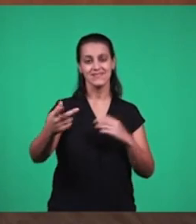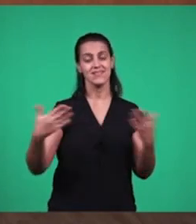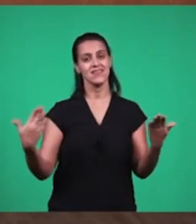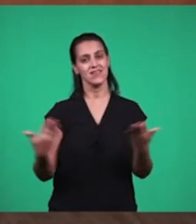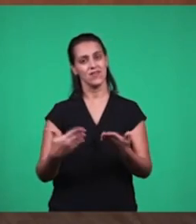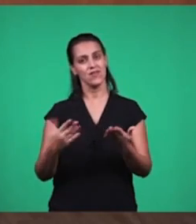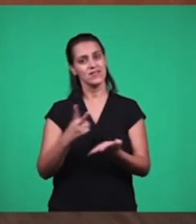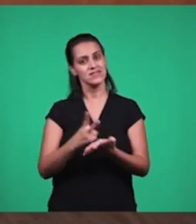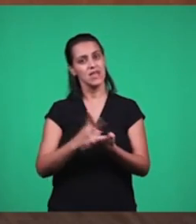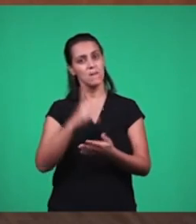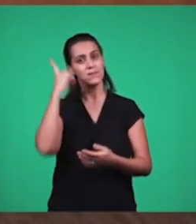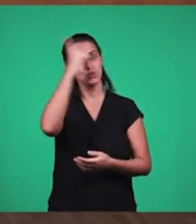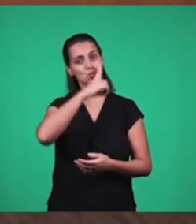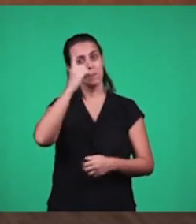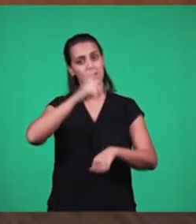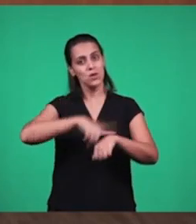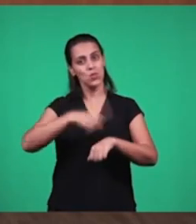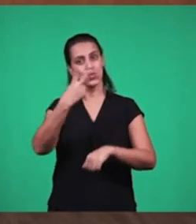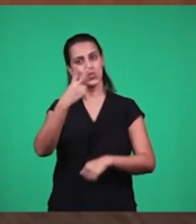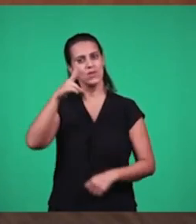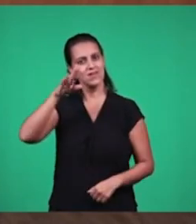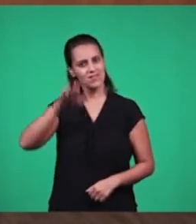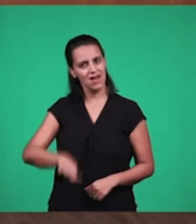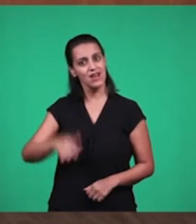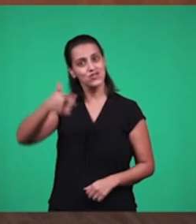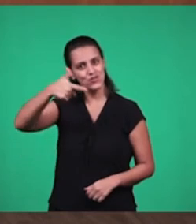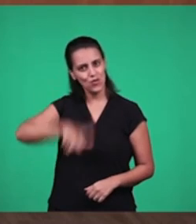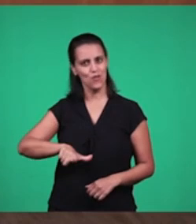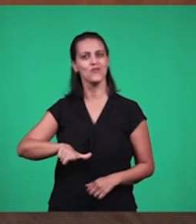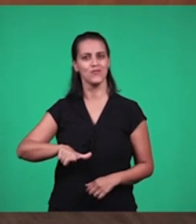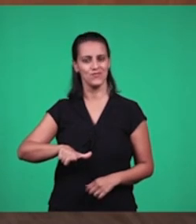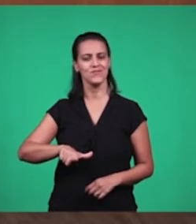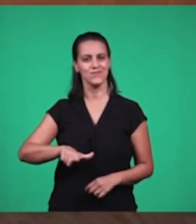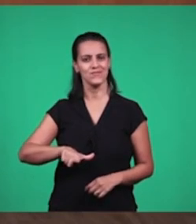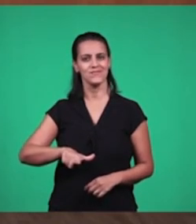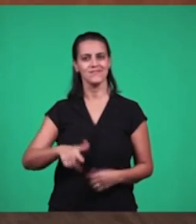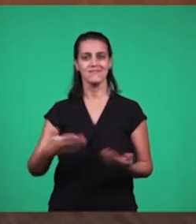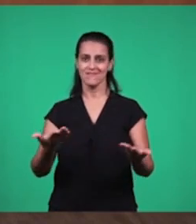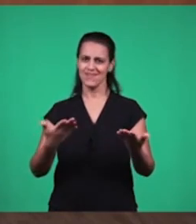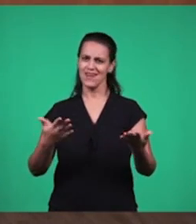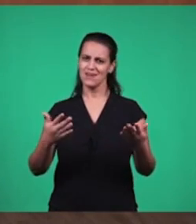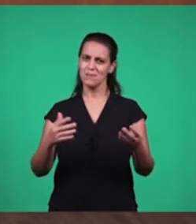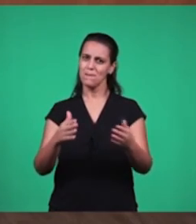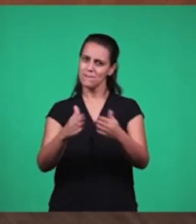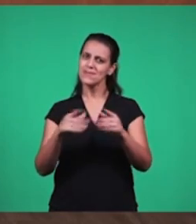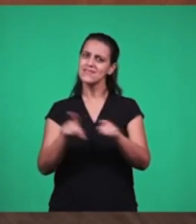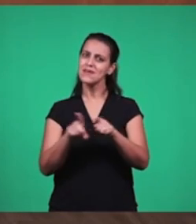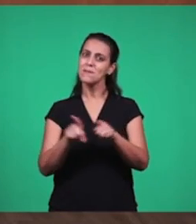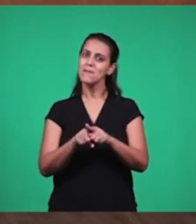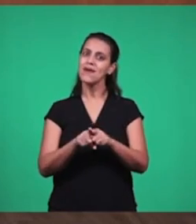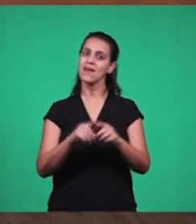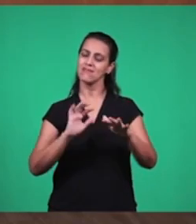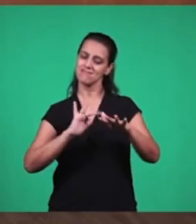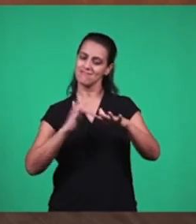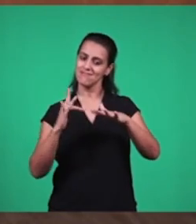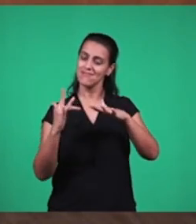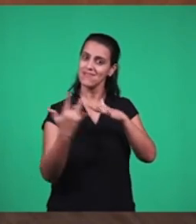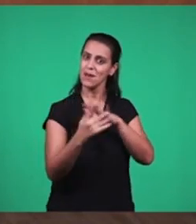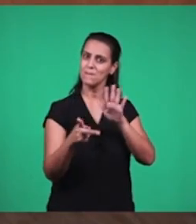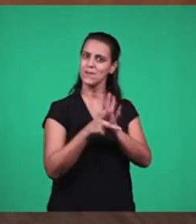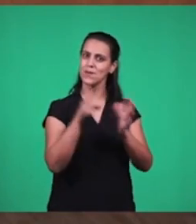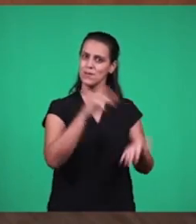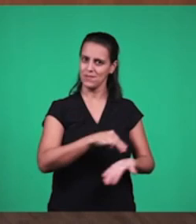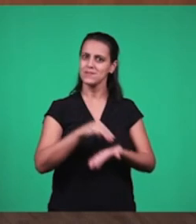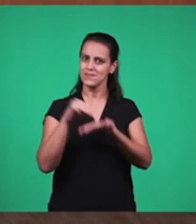que este programa es reprisado los domingos aquí por la Red TV. Quiero invitar a todos a acompañar por nuestras